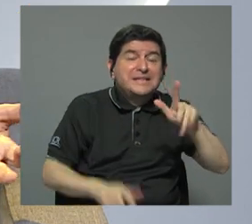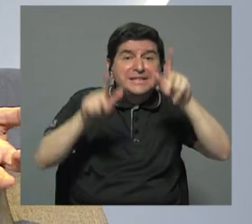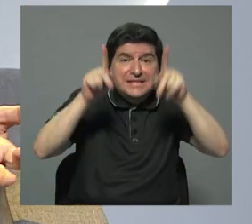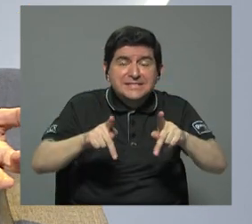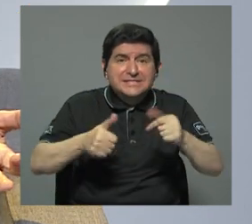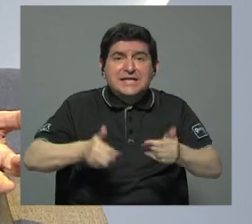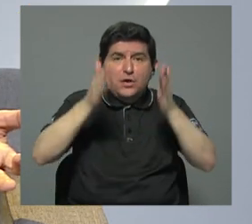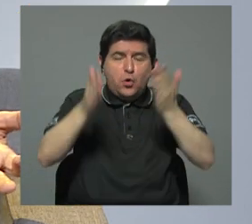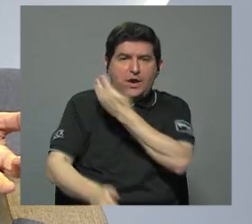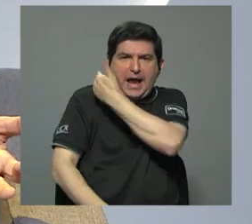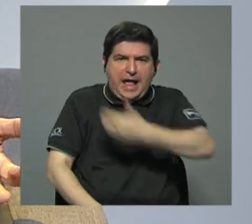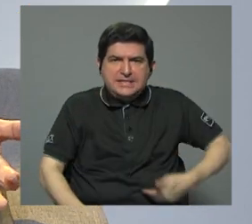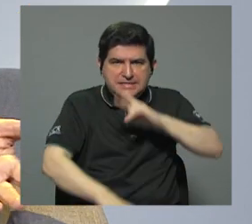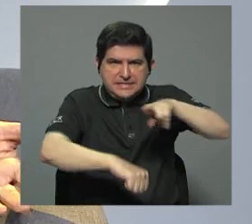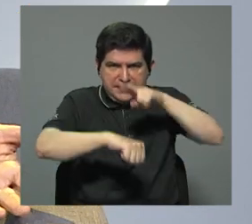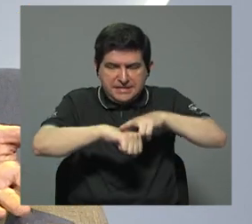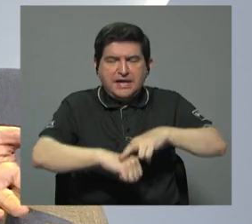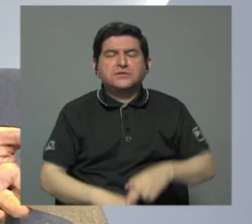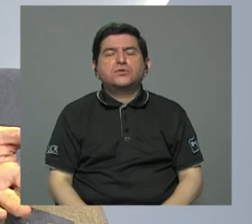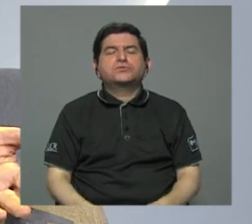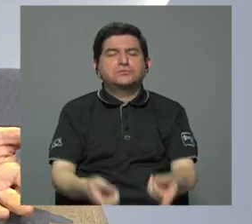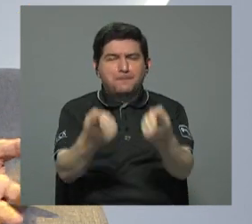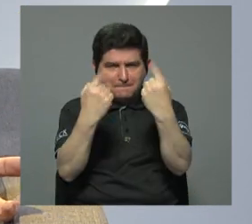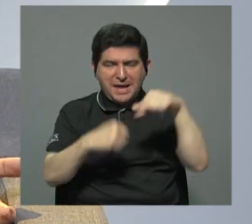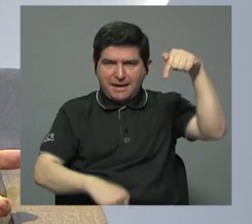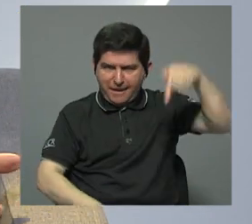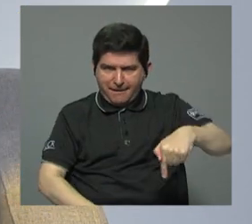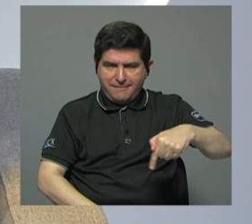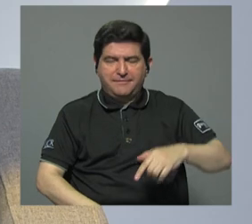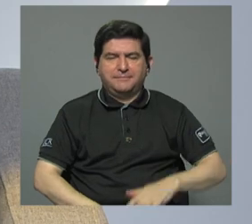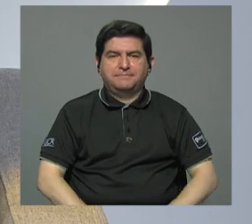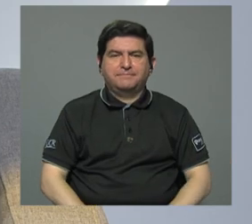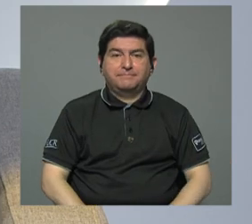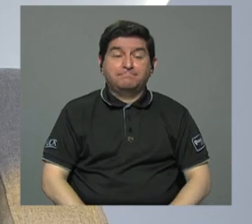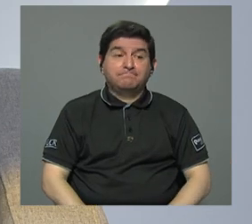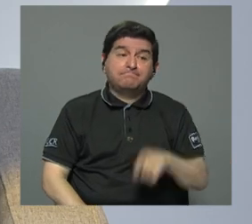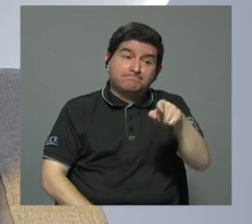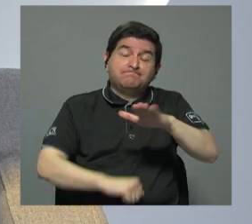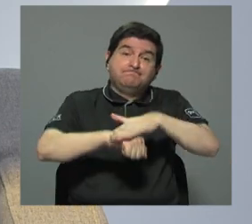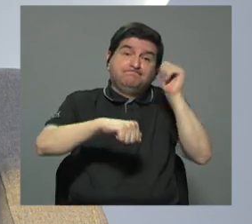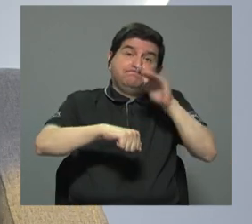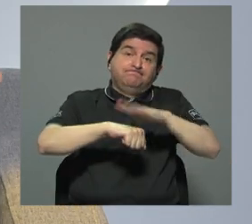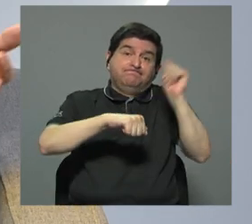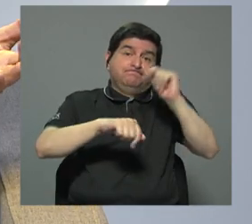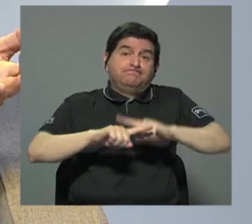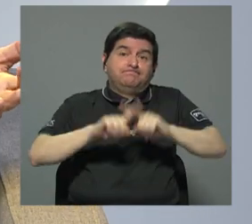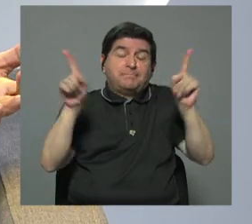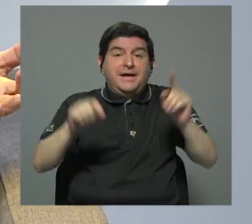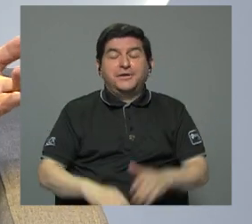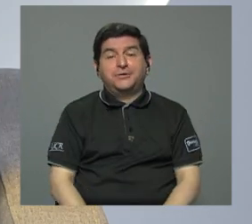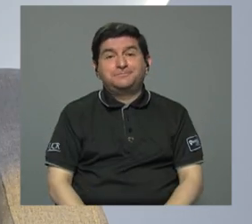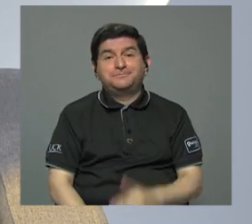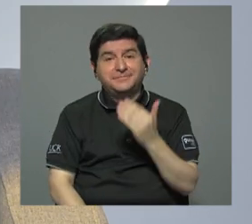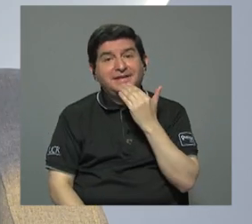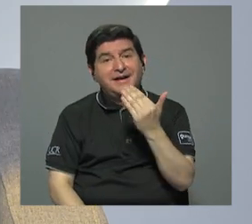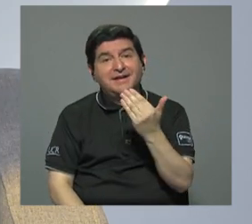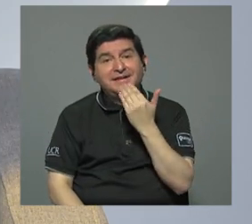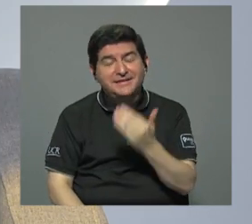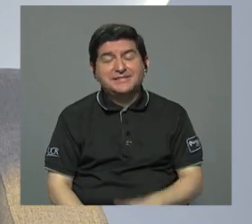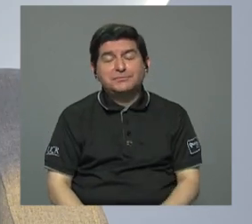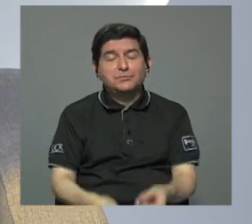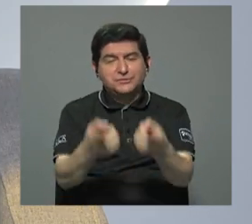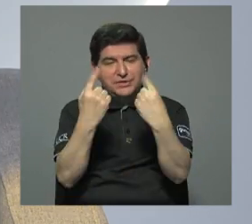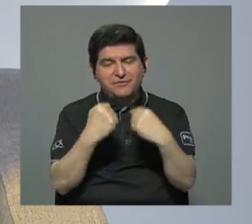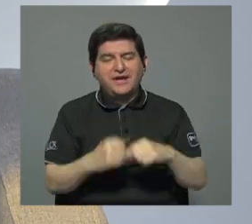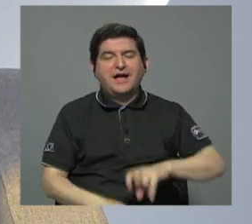personas que aspiran a la presidencia de la República pues estén con nosotros. Y bueno, esa fue la convocatoria, pero agradecemos muchísimo que aquí esté don